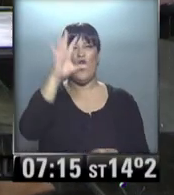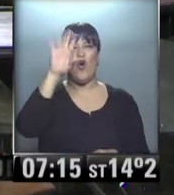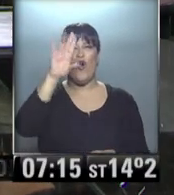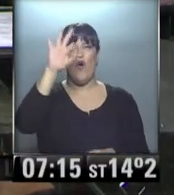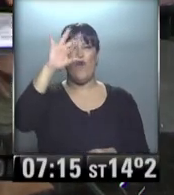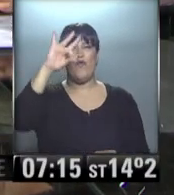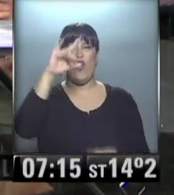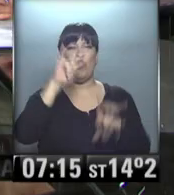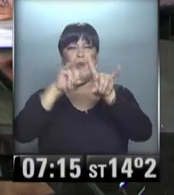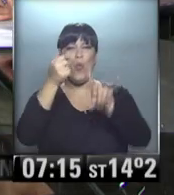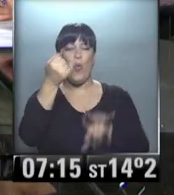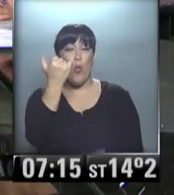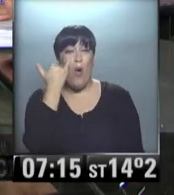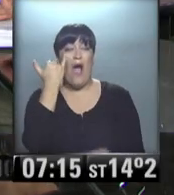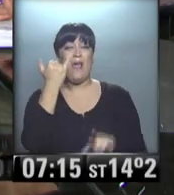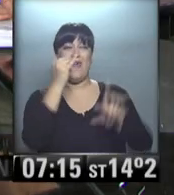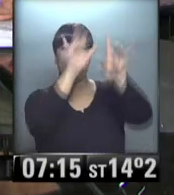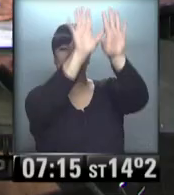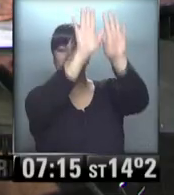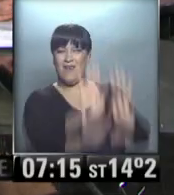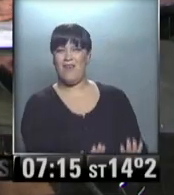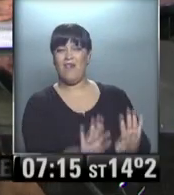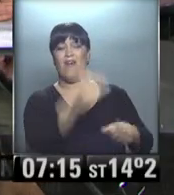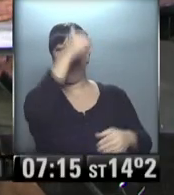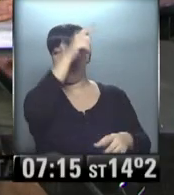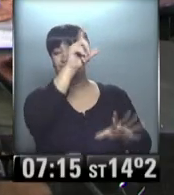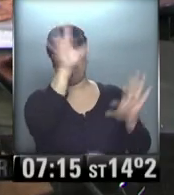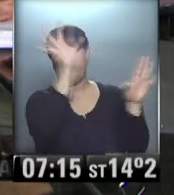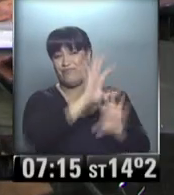toda su fachada y que generó, entre otras cosas, el repudio de todos, claro, porque era una fiesta.